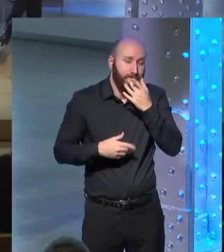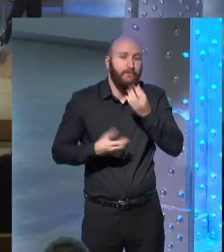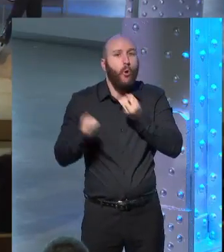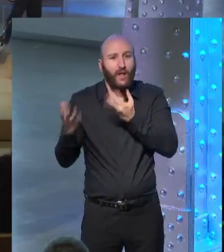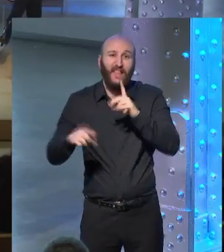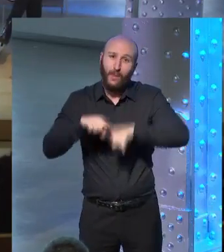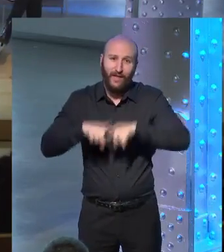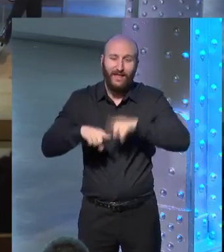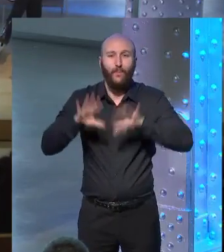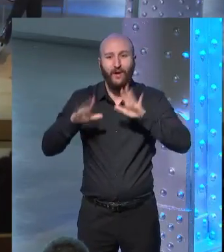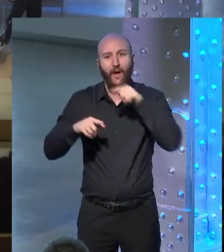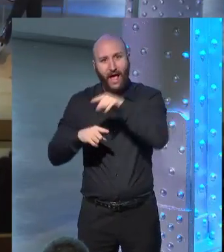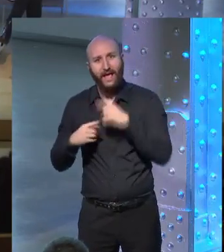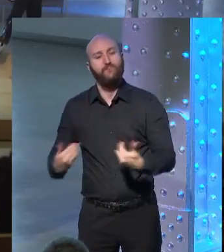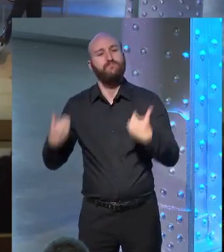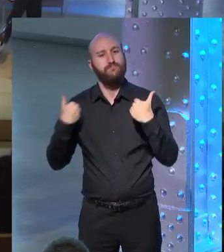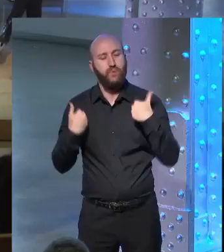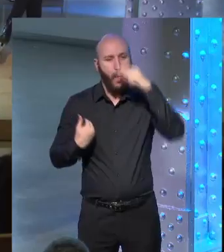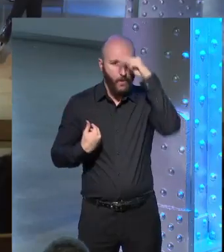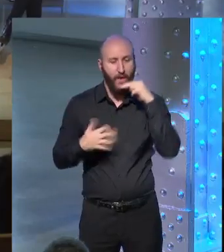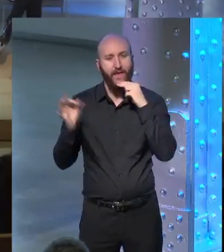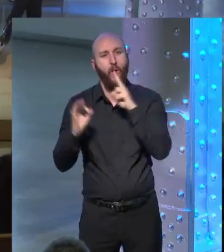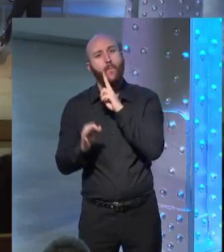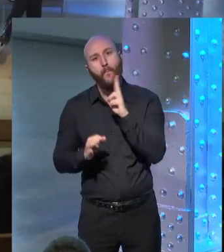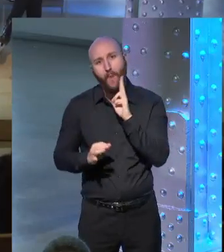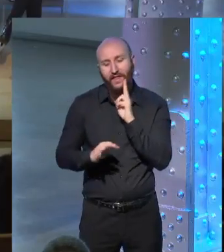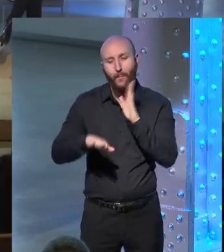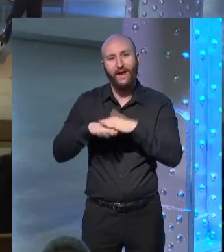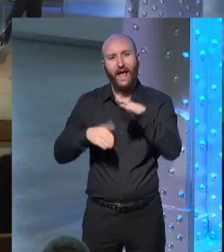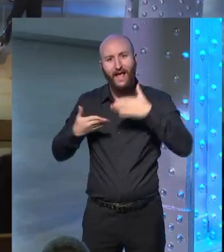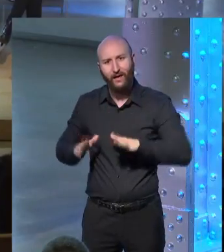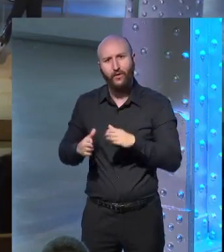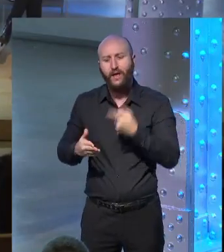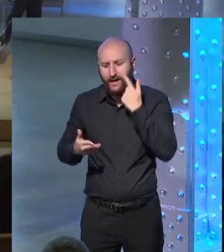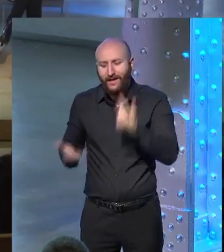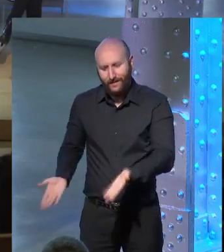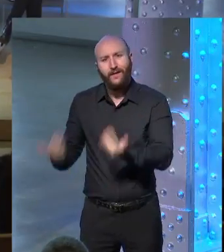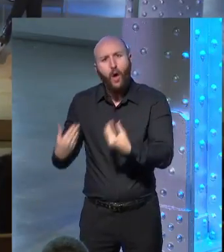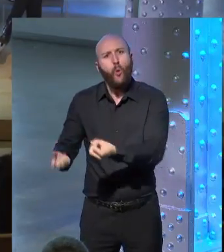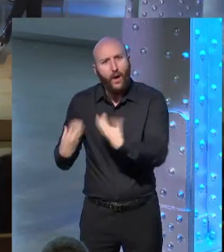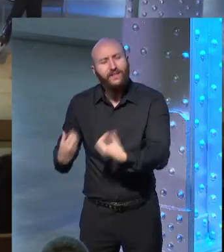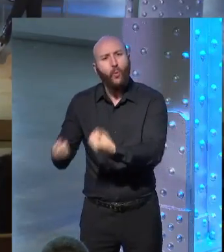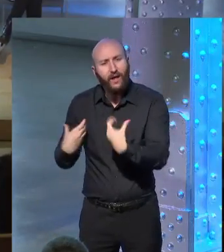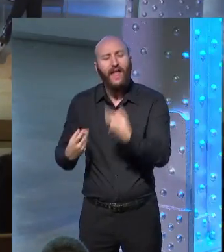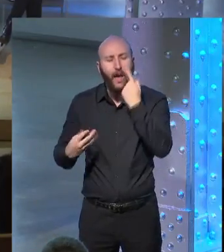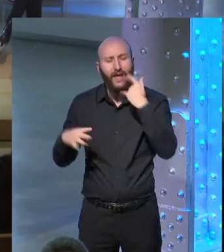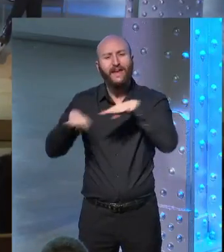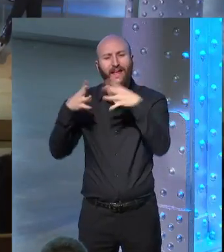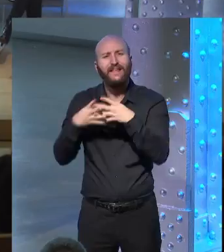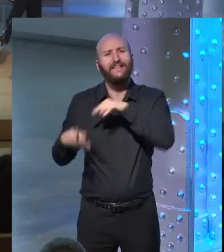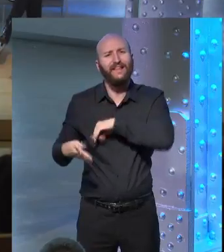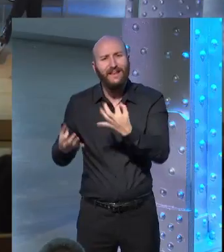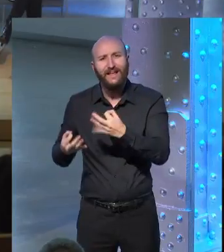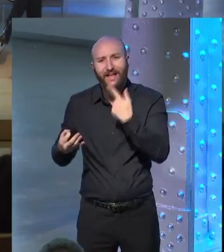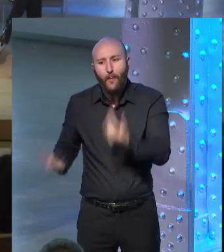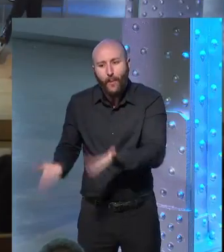del educador, de la madre, del padre, para intentar sacar que esos hijos suelten y comenten en casa lo que han sentido en la red, ¿no? Sí, que